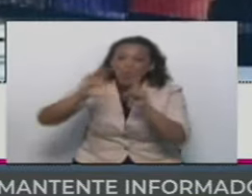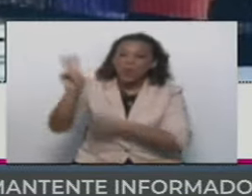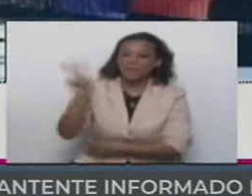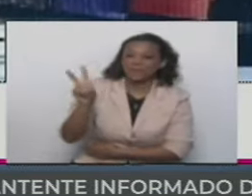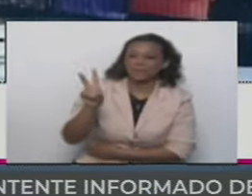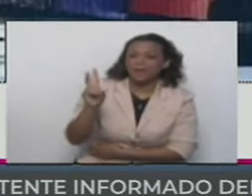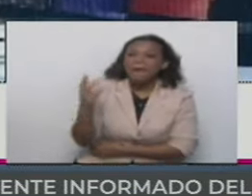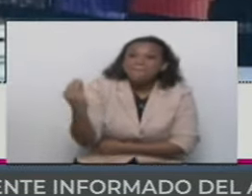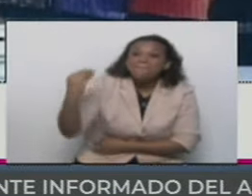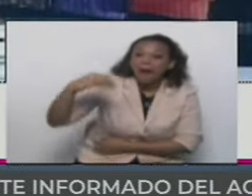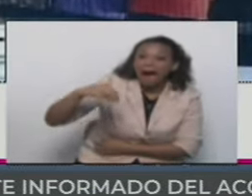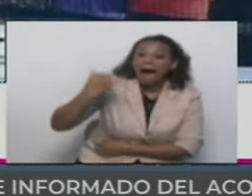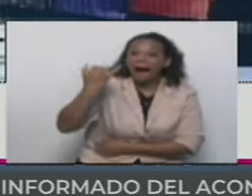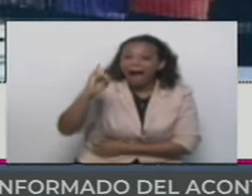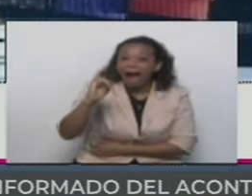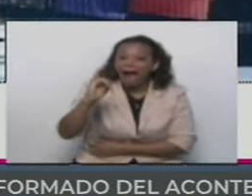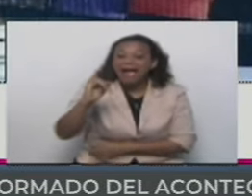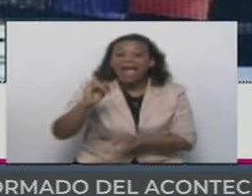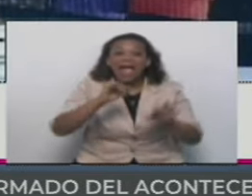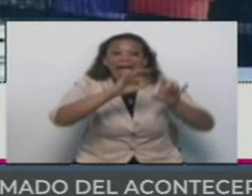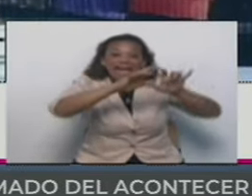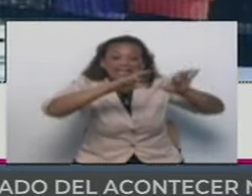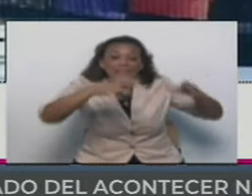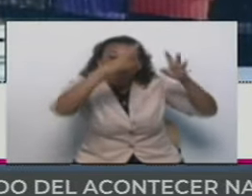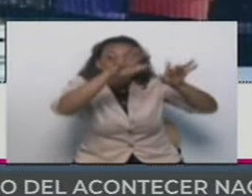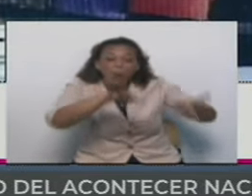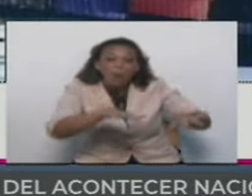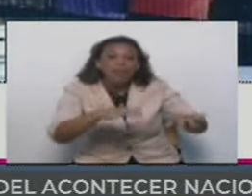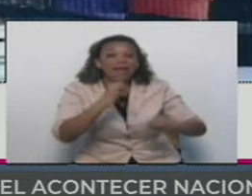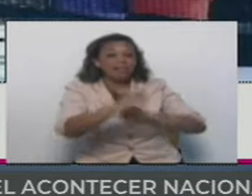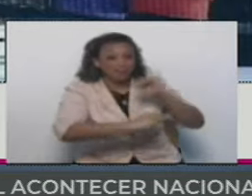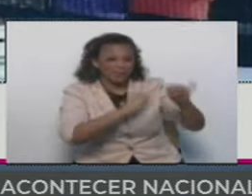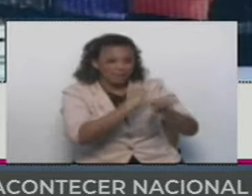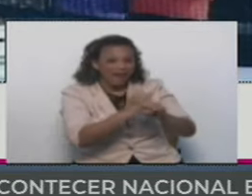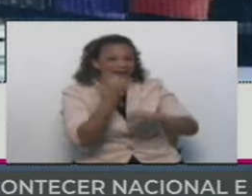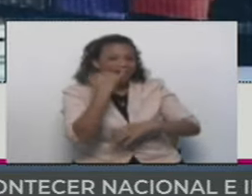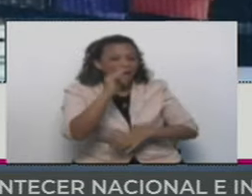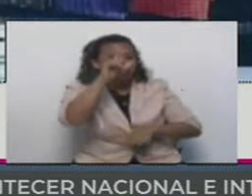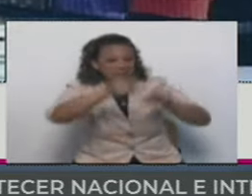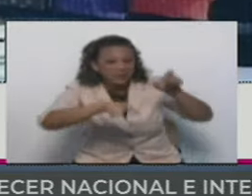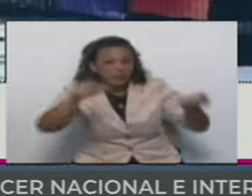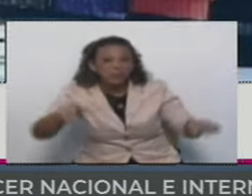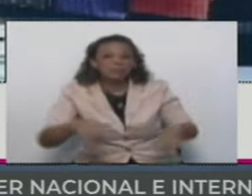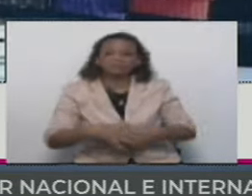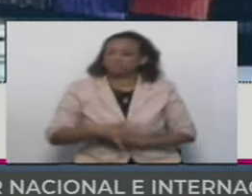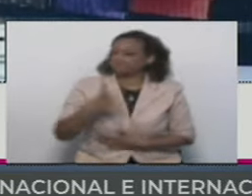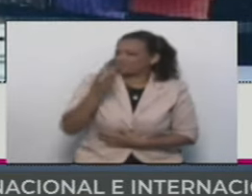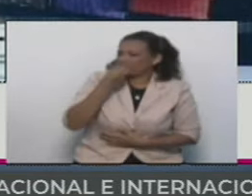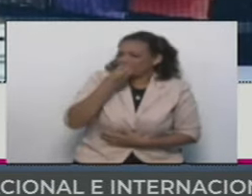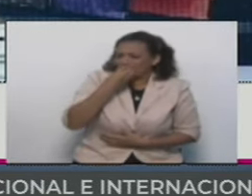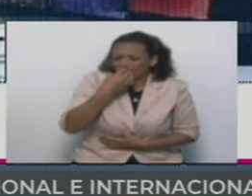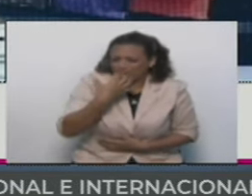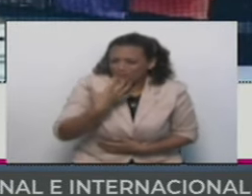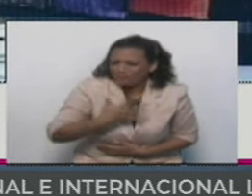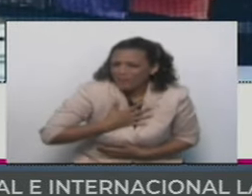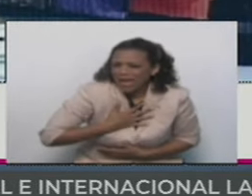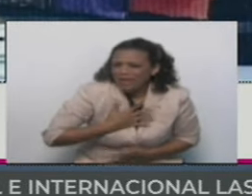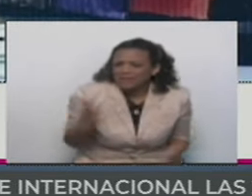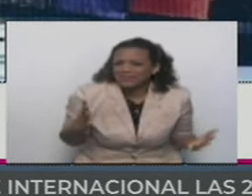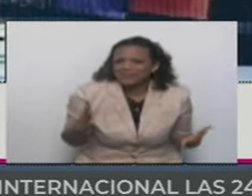allá, porque aquí están escritores y artistas de lo más hermoso y brillante que